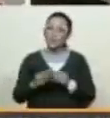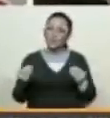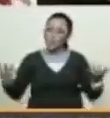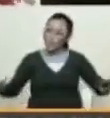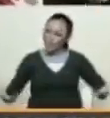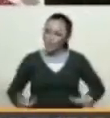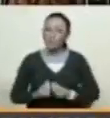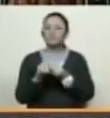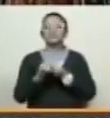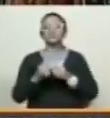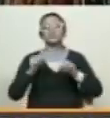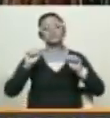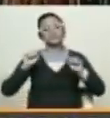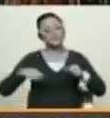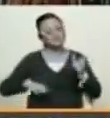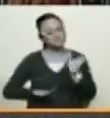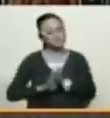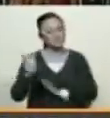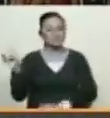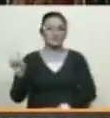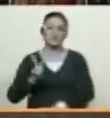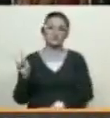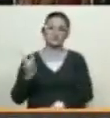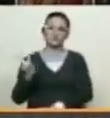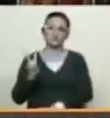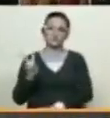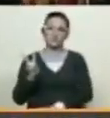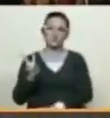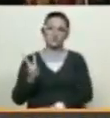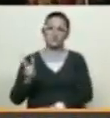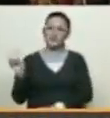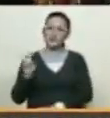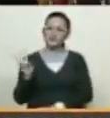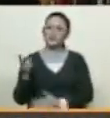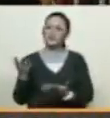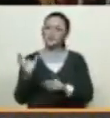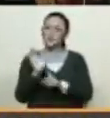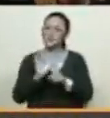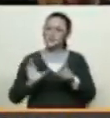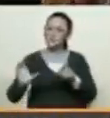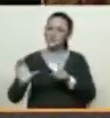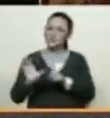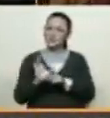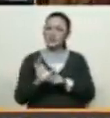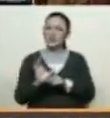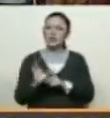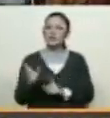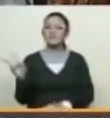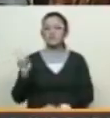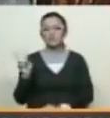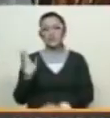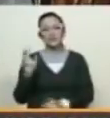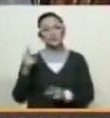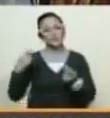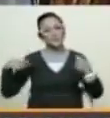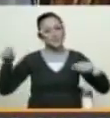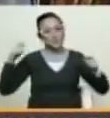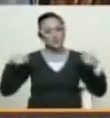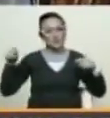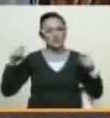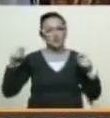a construir la Venezuela que queremos, una Venezuela cultural, una Venezuela turística, una